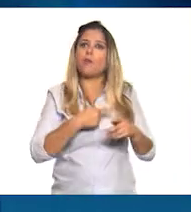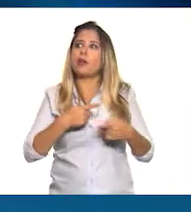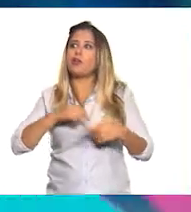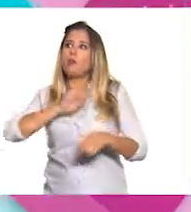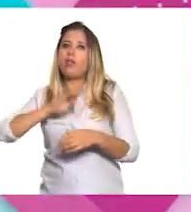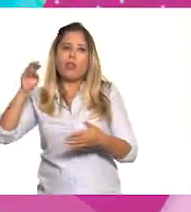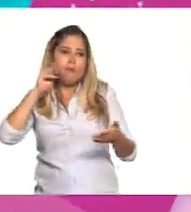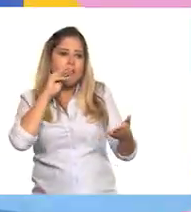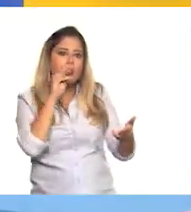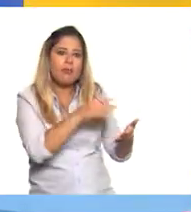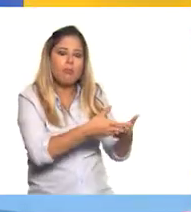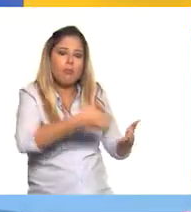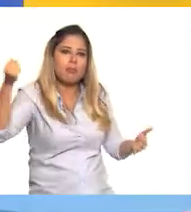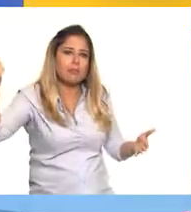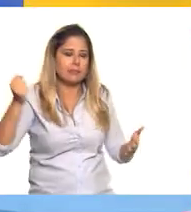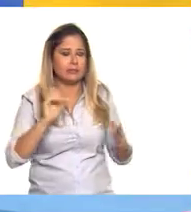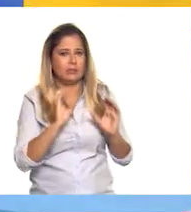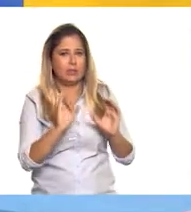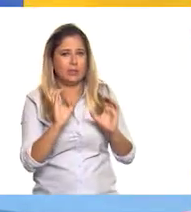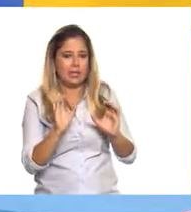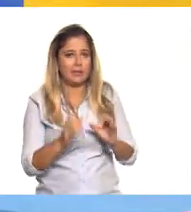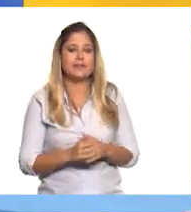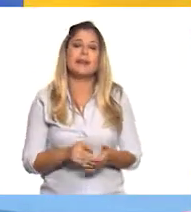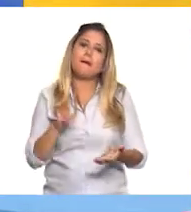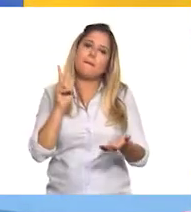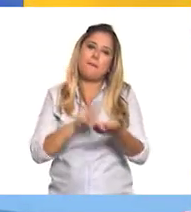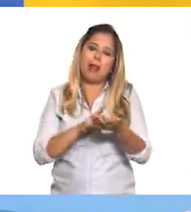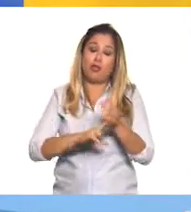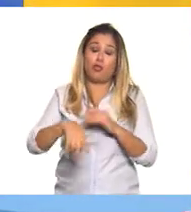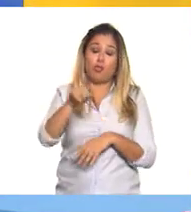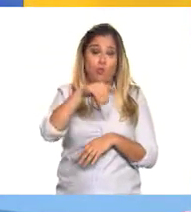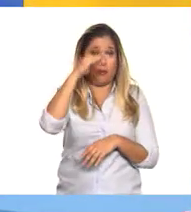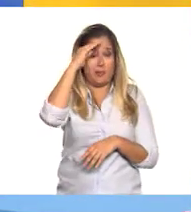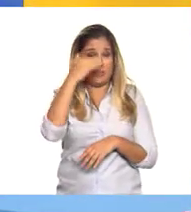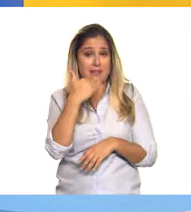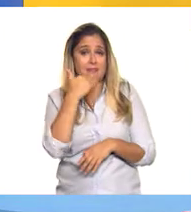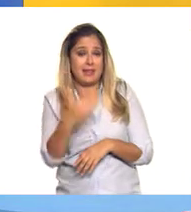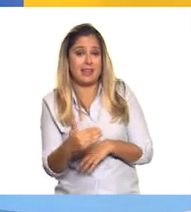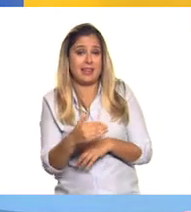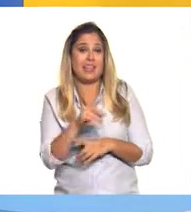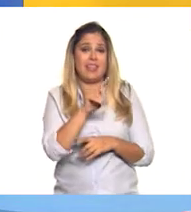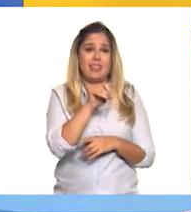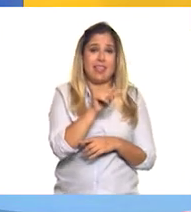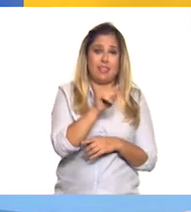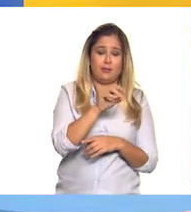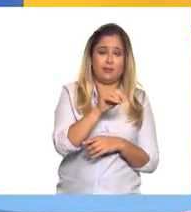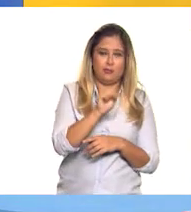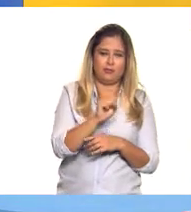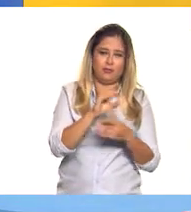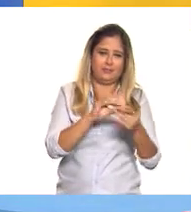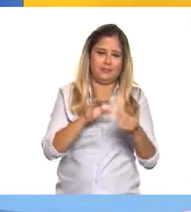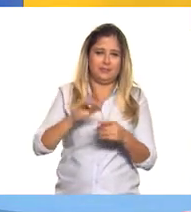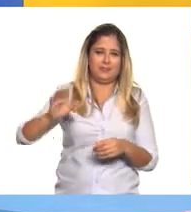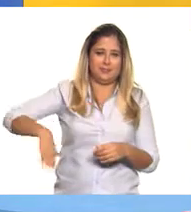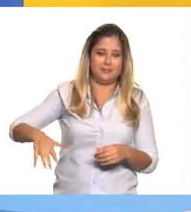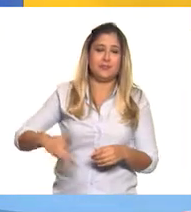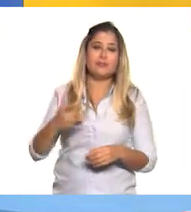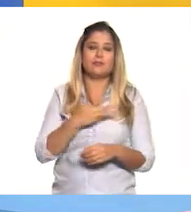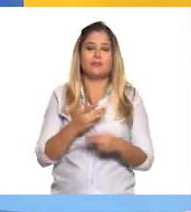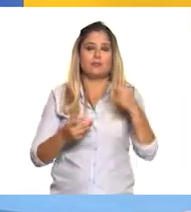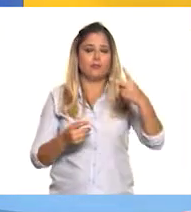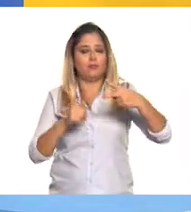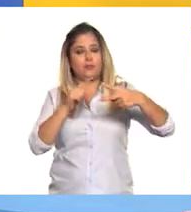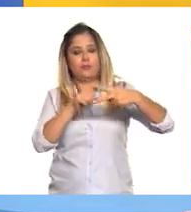otros. En efecto, María. Valórenlo bien. Entre los datos, además de los que ya mencionamos, existen